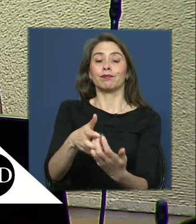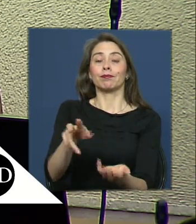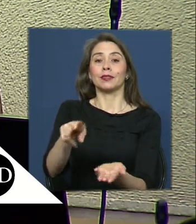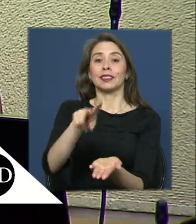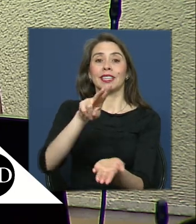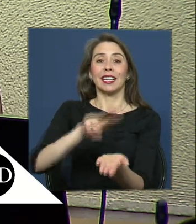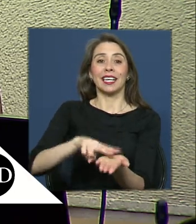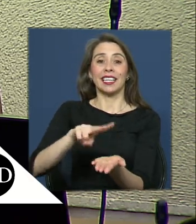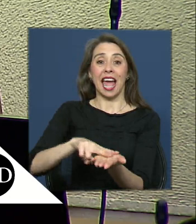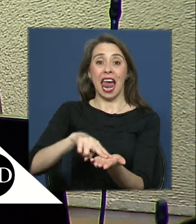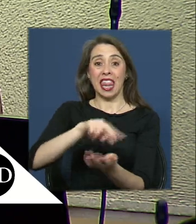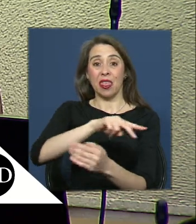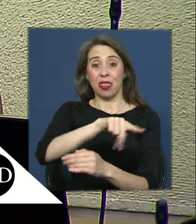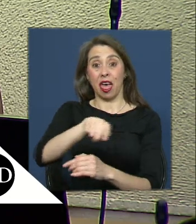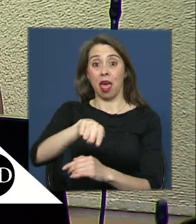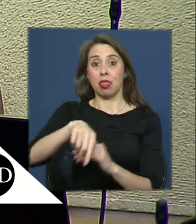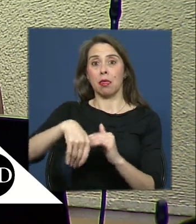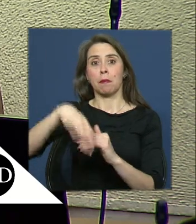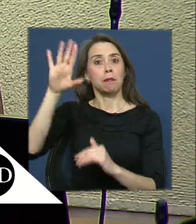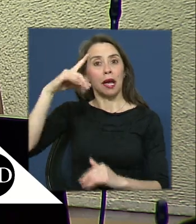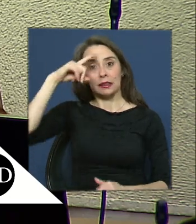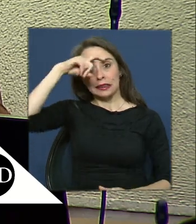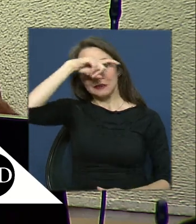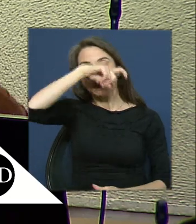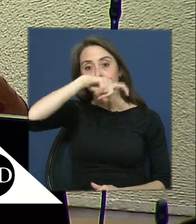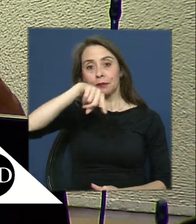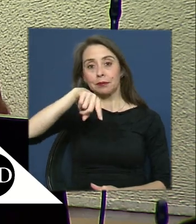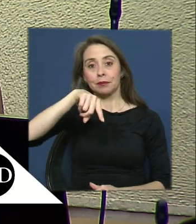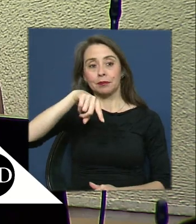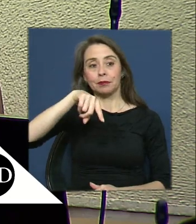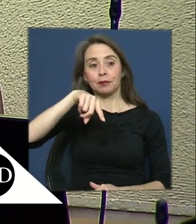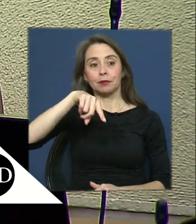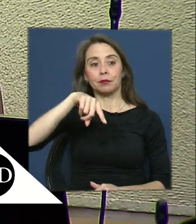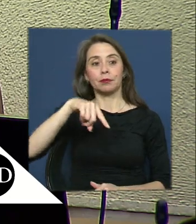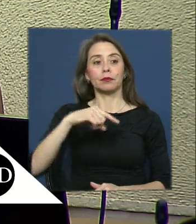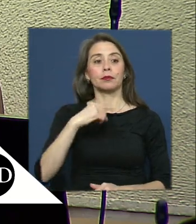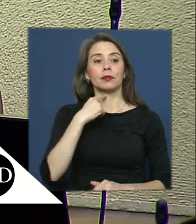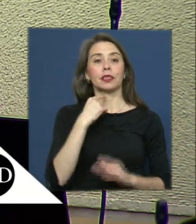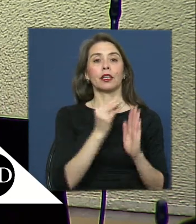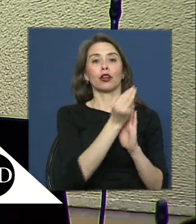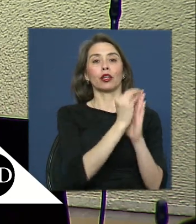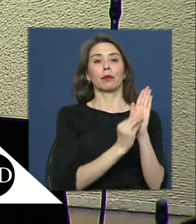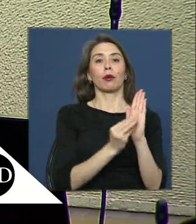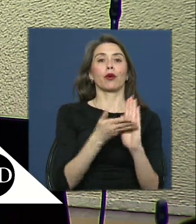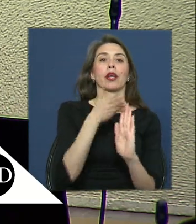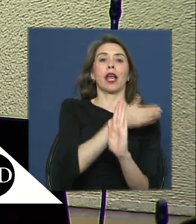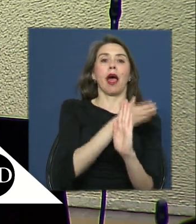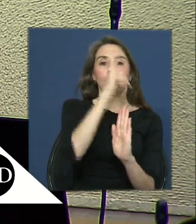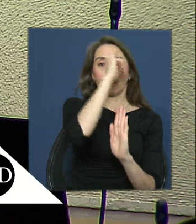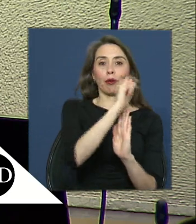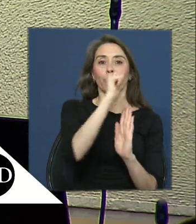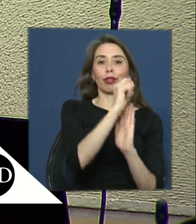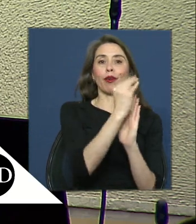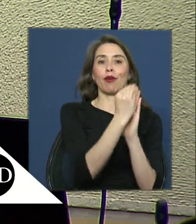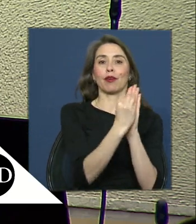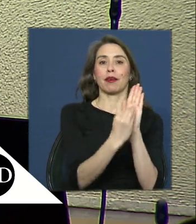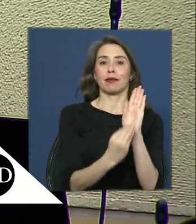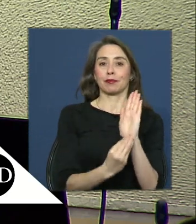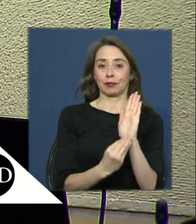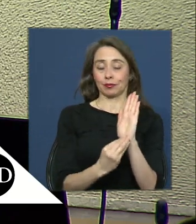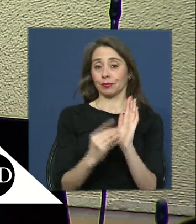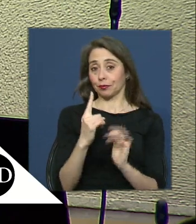naturalmente mucho más compleja siempre de lo que en teoría se anticipa. En primer lugar,